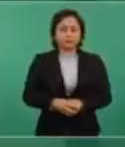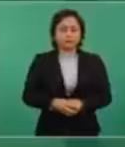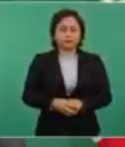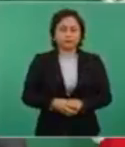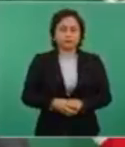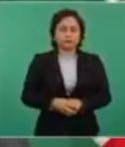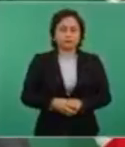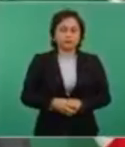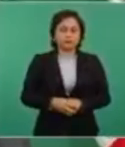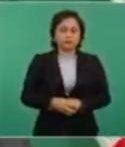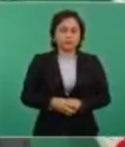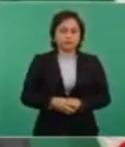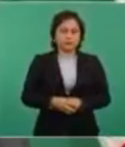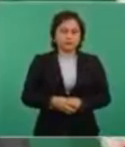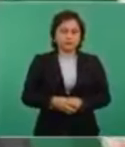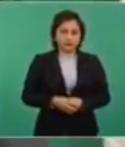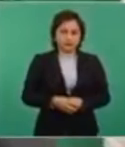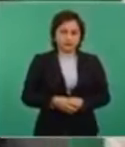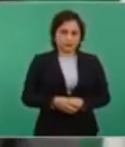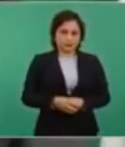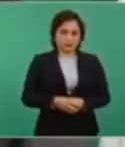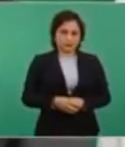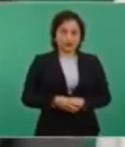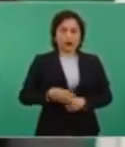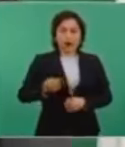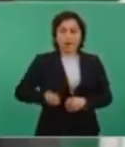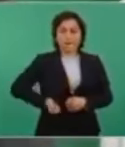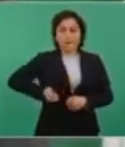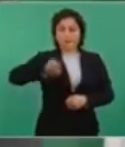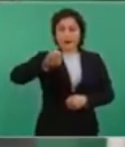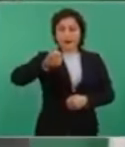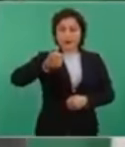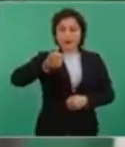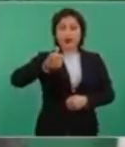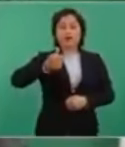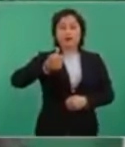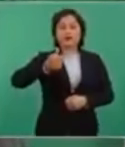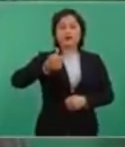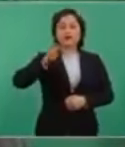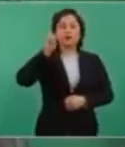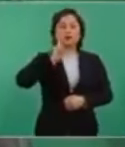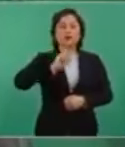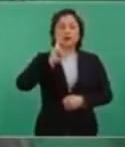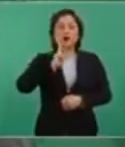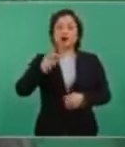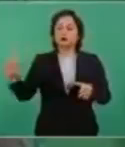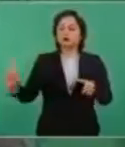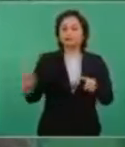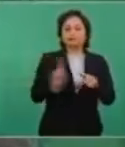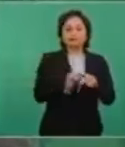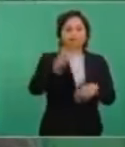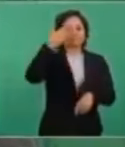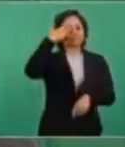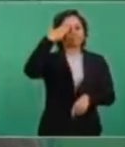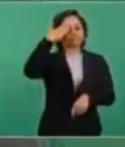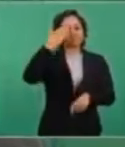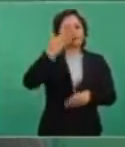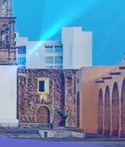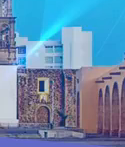Por primera vez va a estar encabezando el Banco de México una mujer.